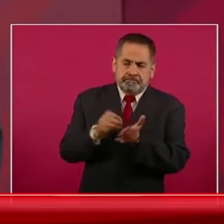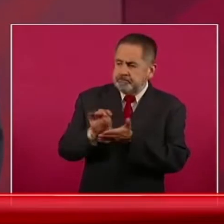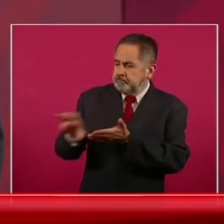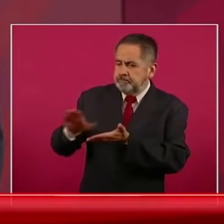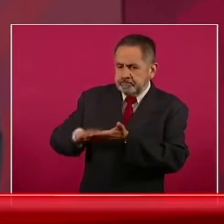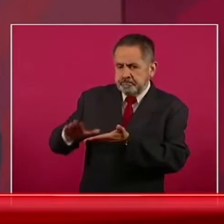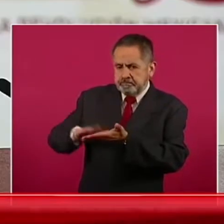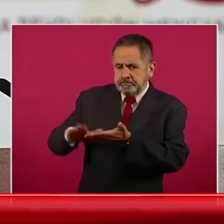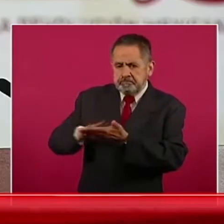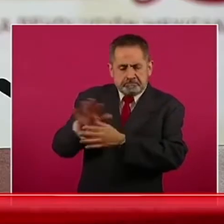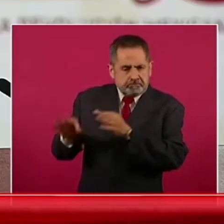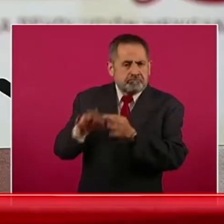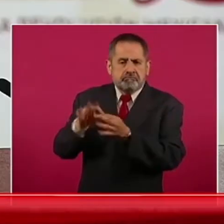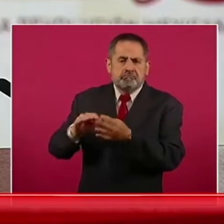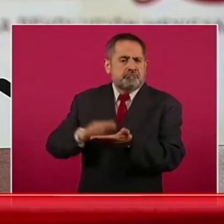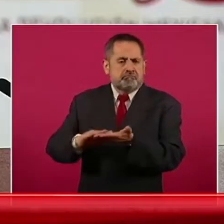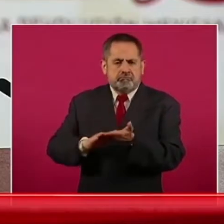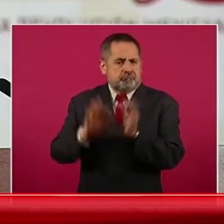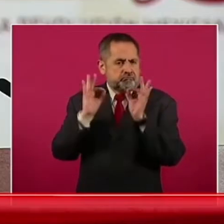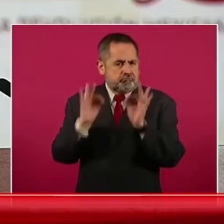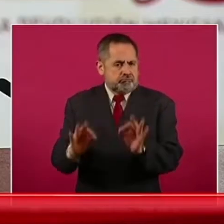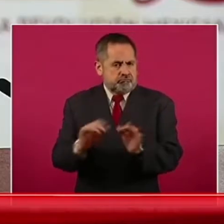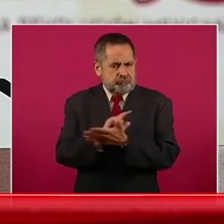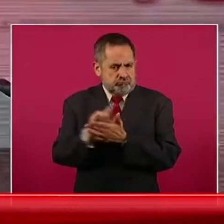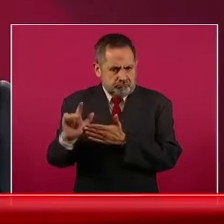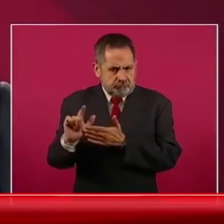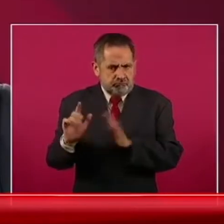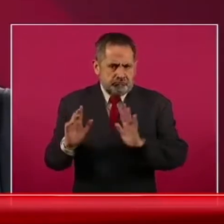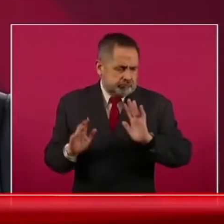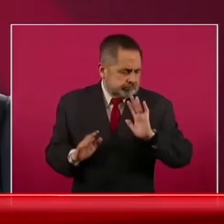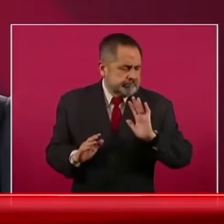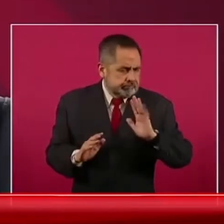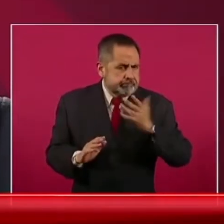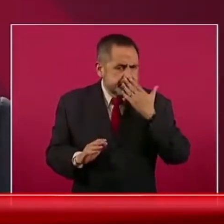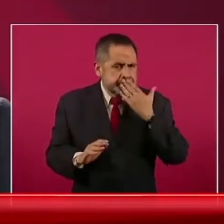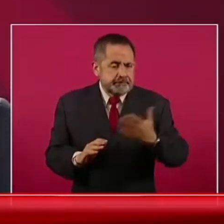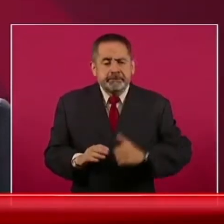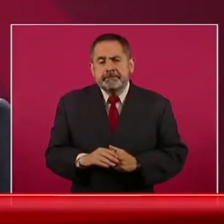sus contribuciones y desde luego que